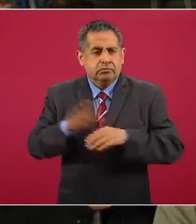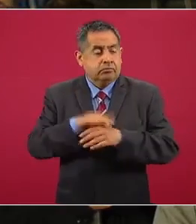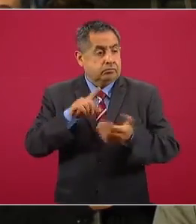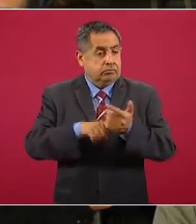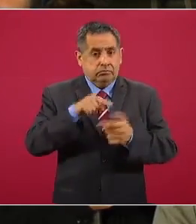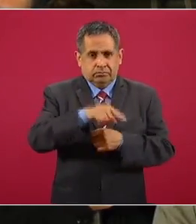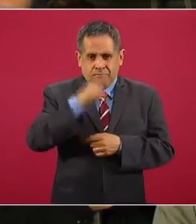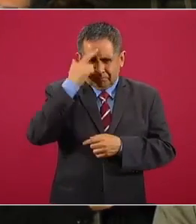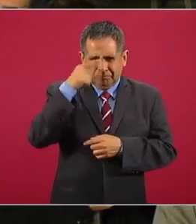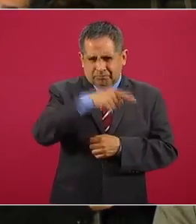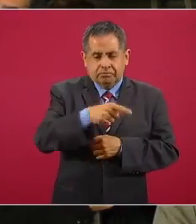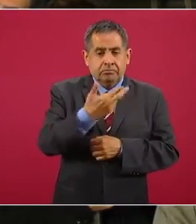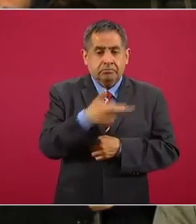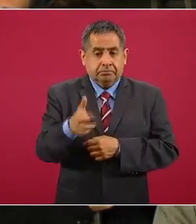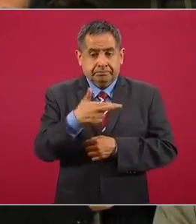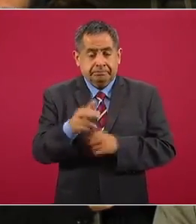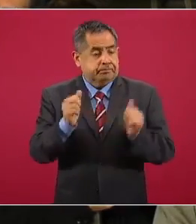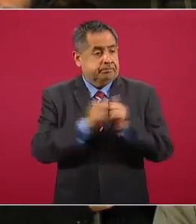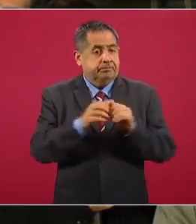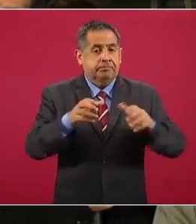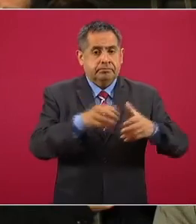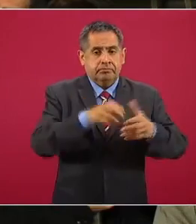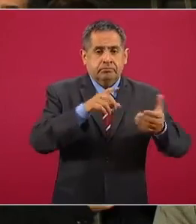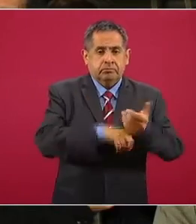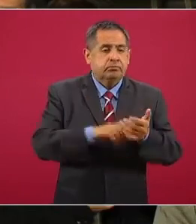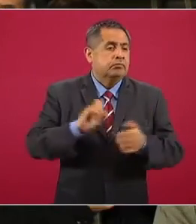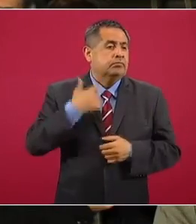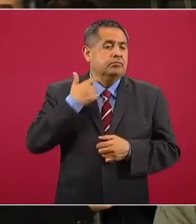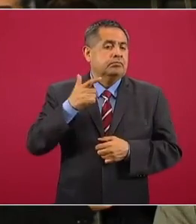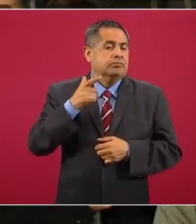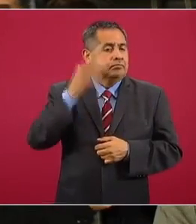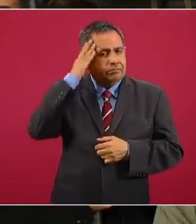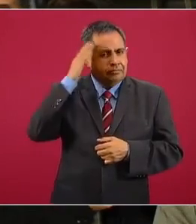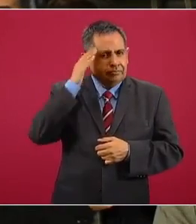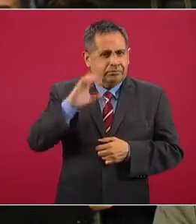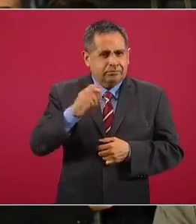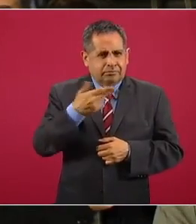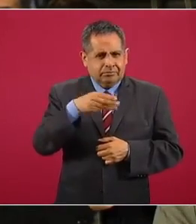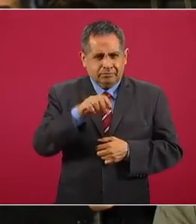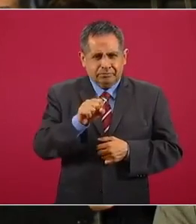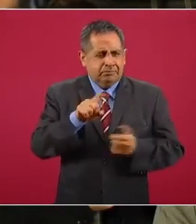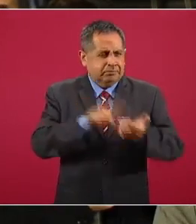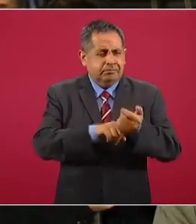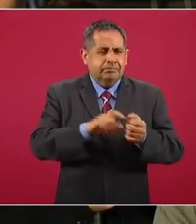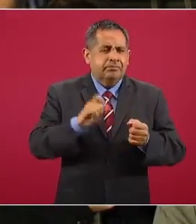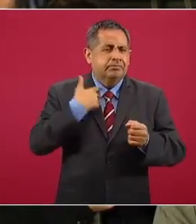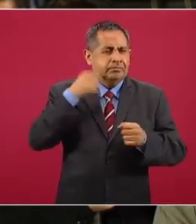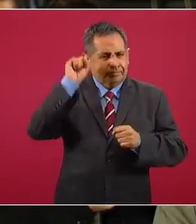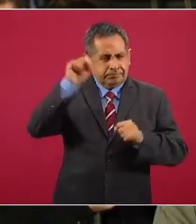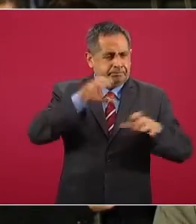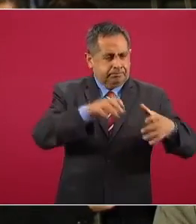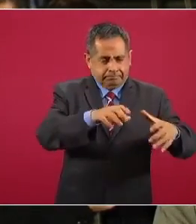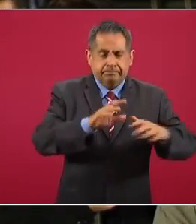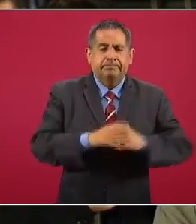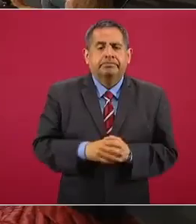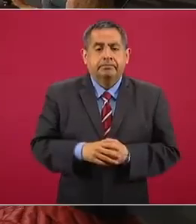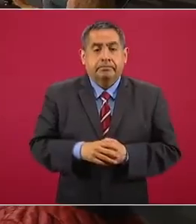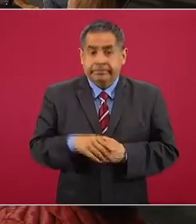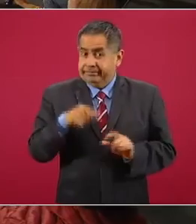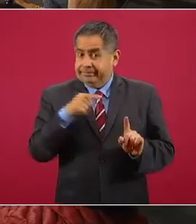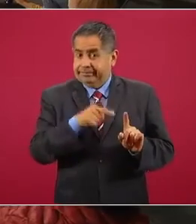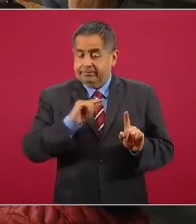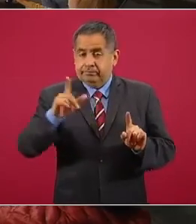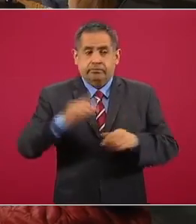ya ve que se encontraba en un restaurante con el ex líder Romero de Champs y algunos dirigentes del sindicato, ¿no? Este